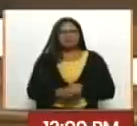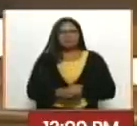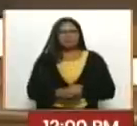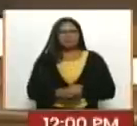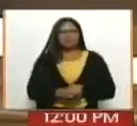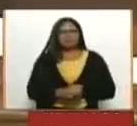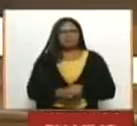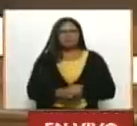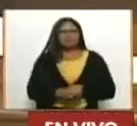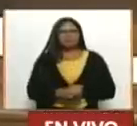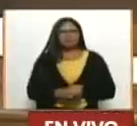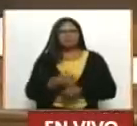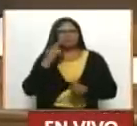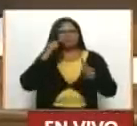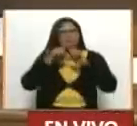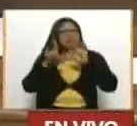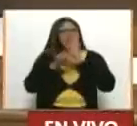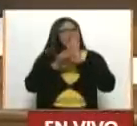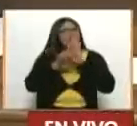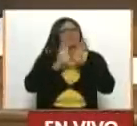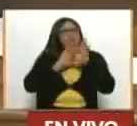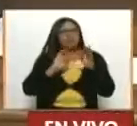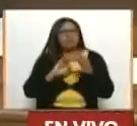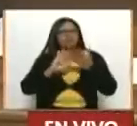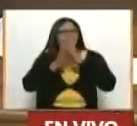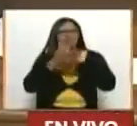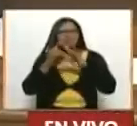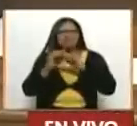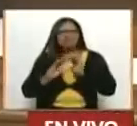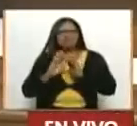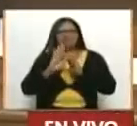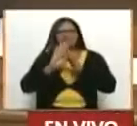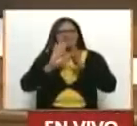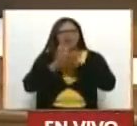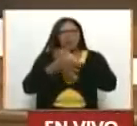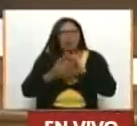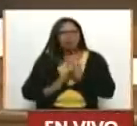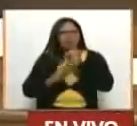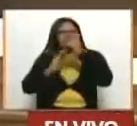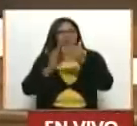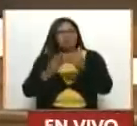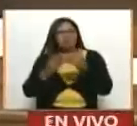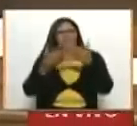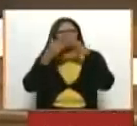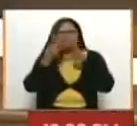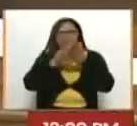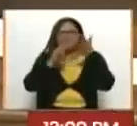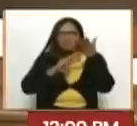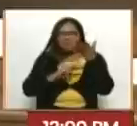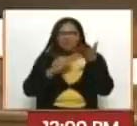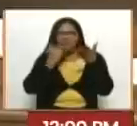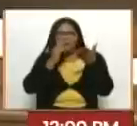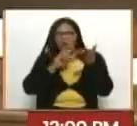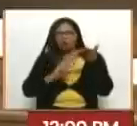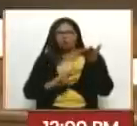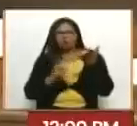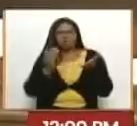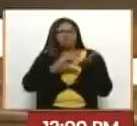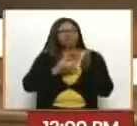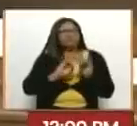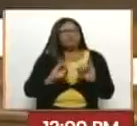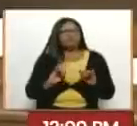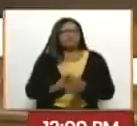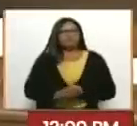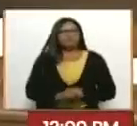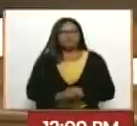que es denominada la Ley Orgánica de Extinción de Dominio. Me voy a permitir leer, esto ya lo expusimos, pero voy a